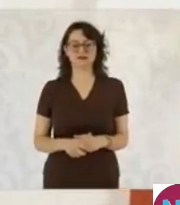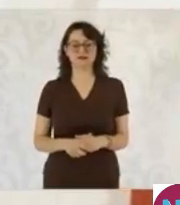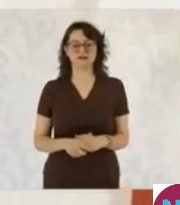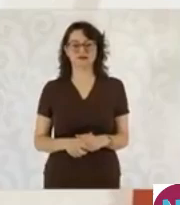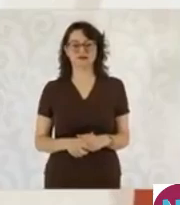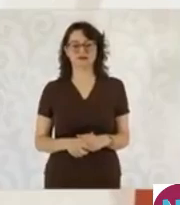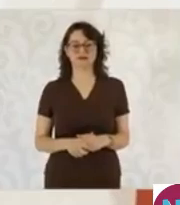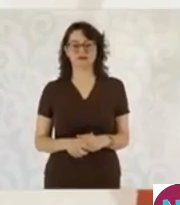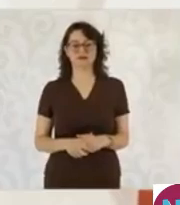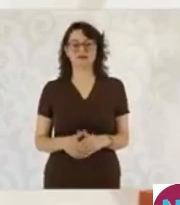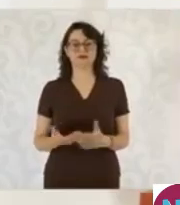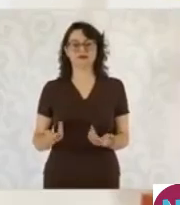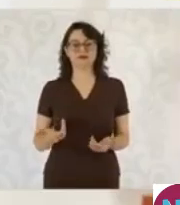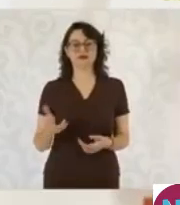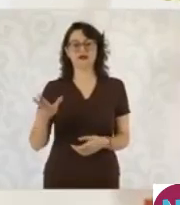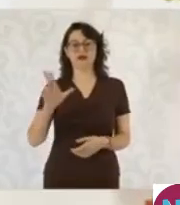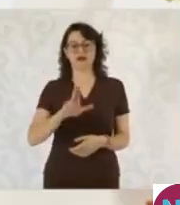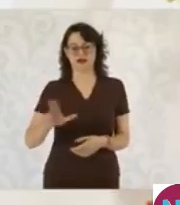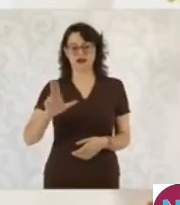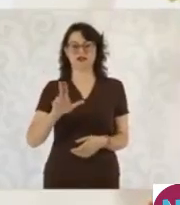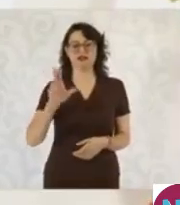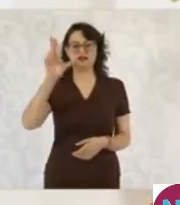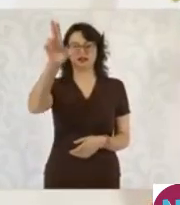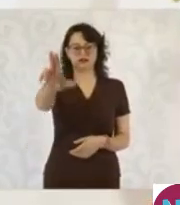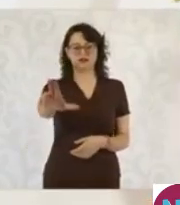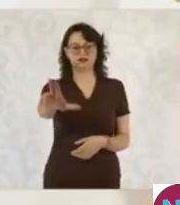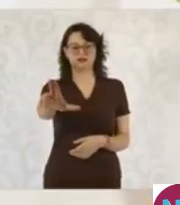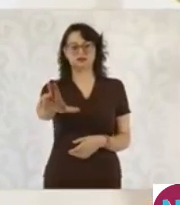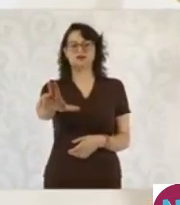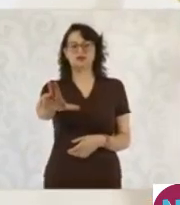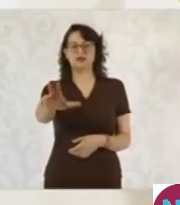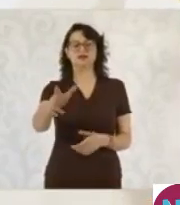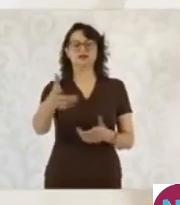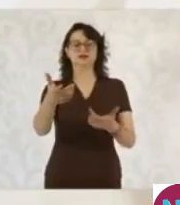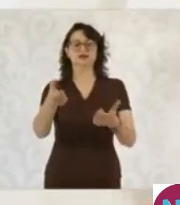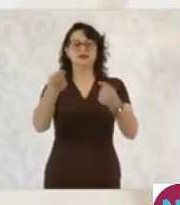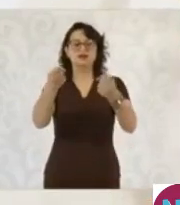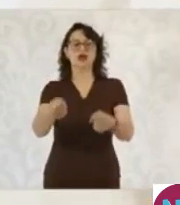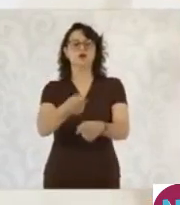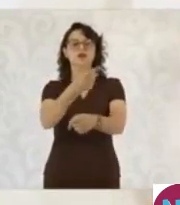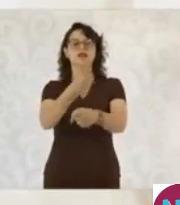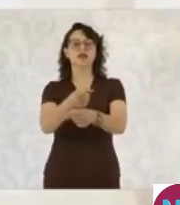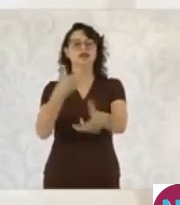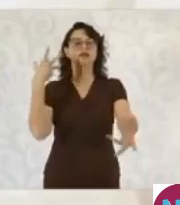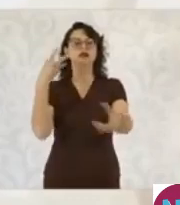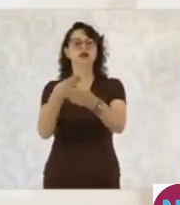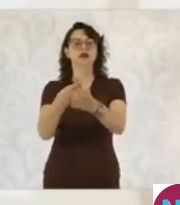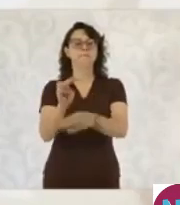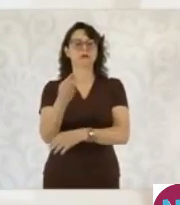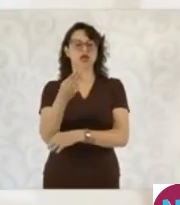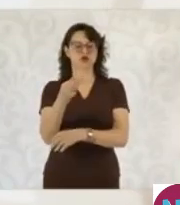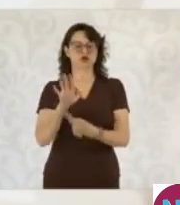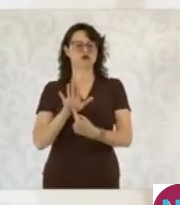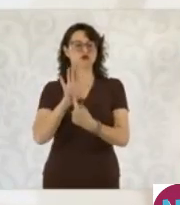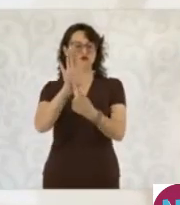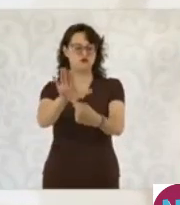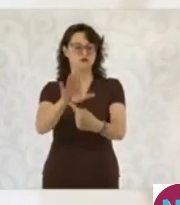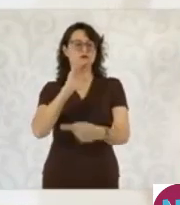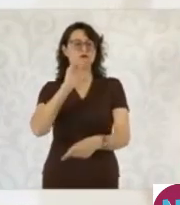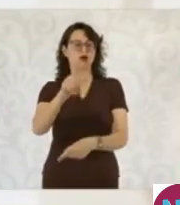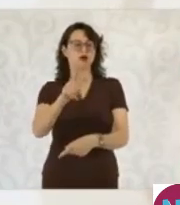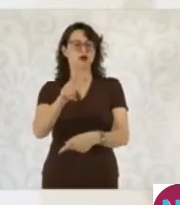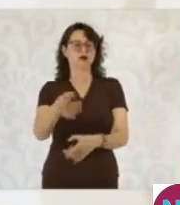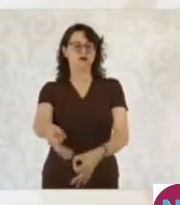pasamos el martes de seguridad la próxima semana para poder tener los datos del cierre de mayo. Y